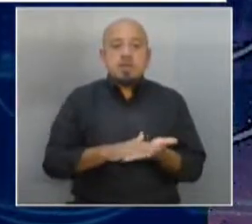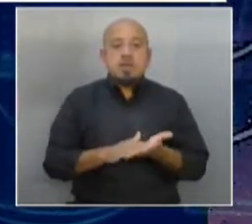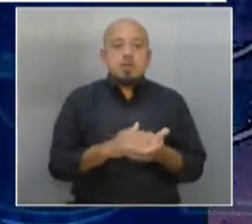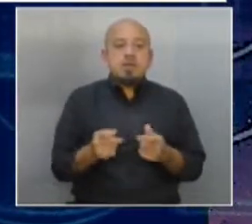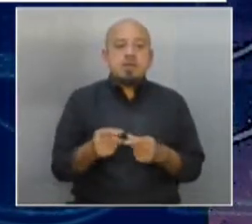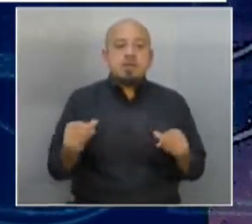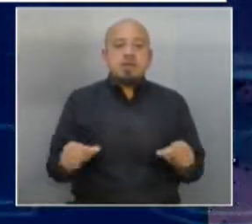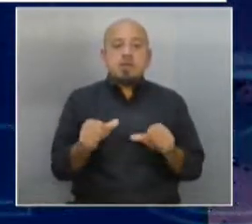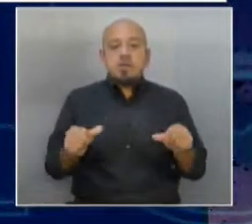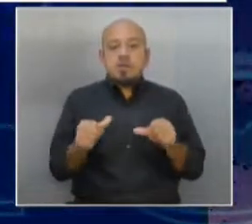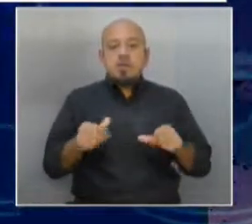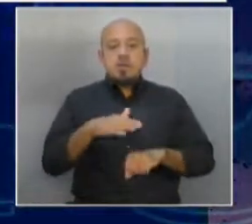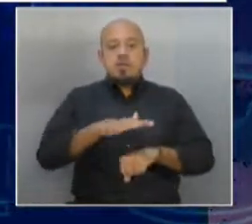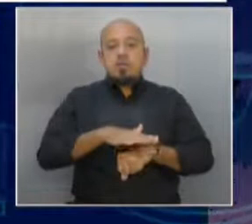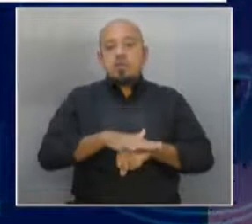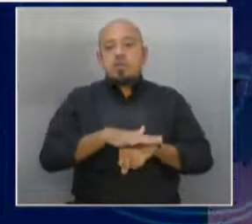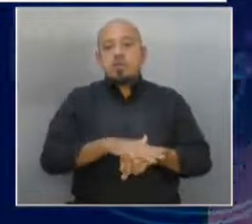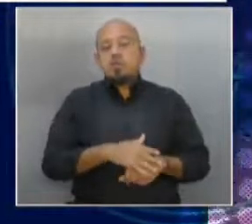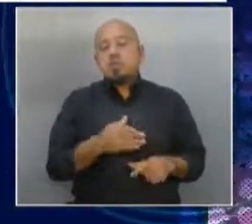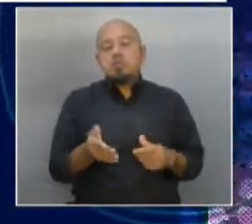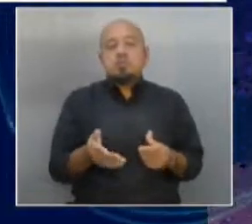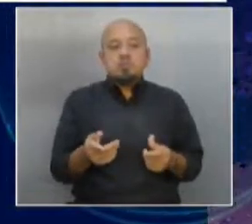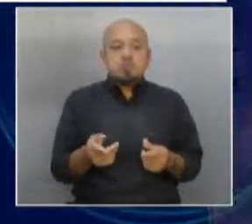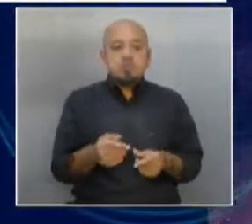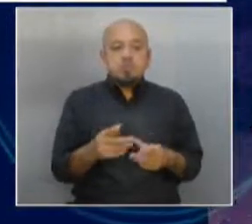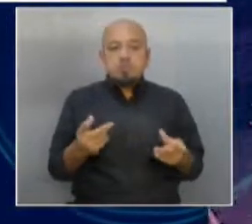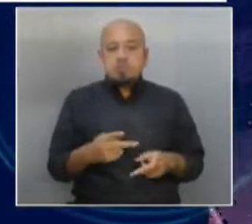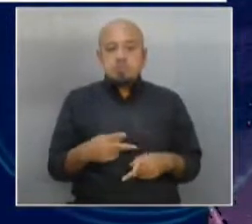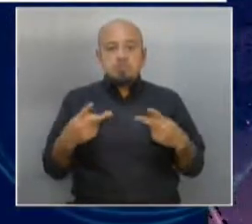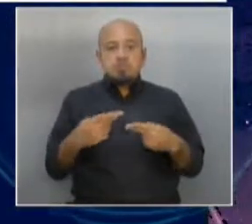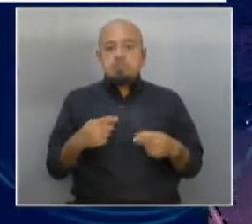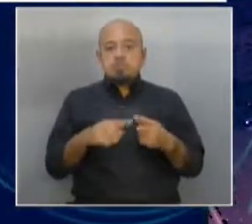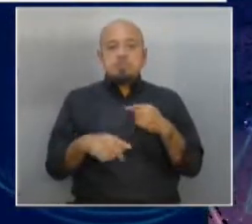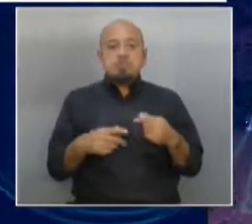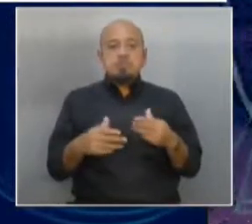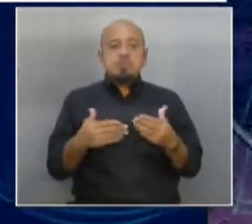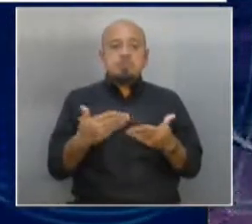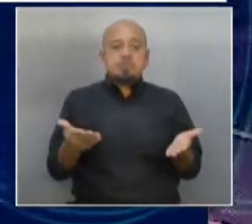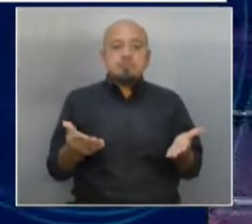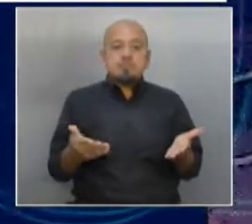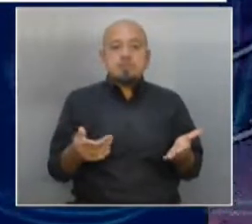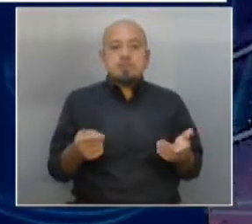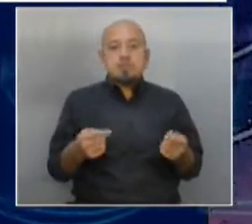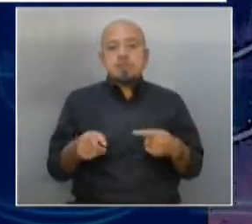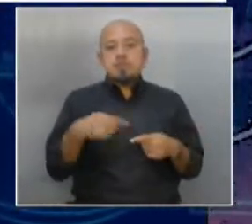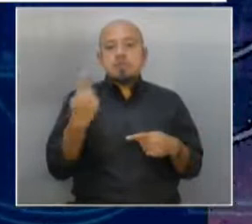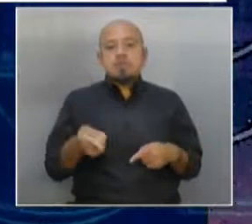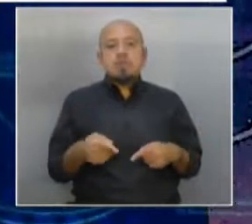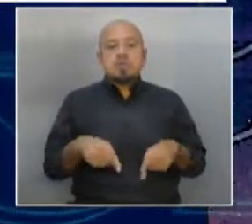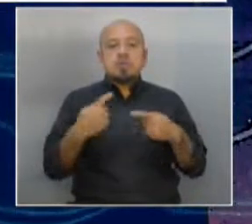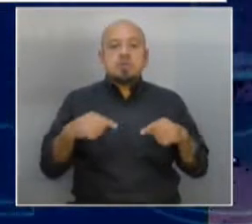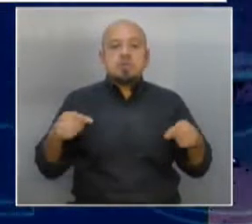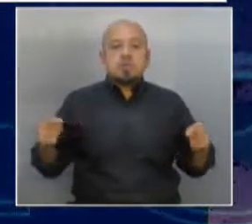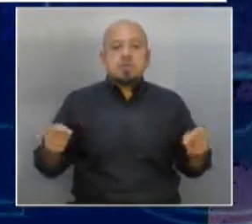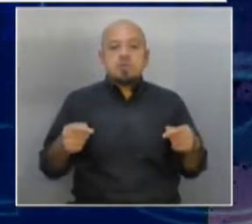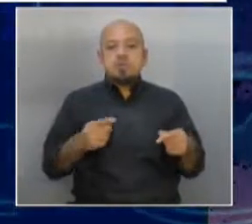como un momento así, un paréntesis. Si tuviste ese bache de... Sí, y que volqué un poco toda esa energía hacia otras manifestaciones